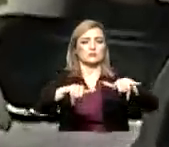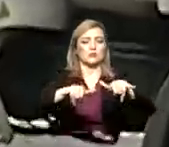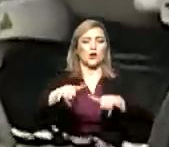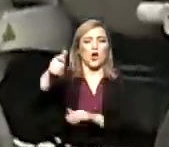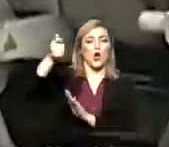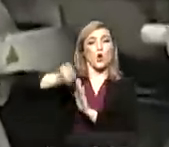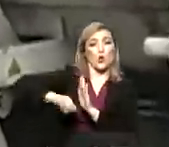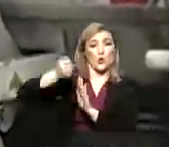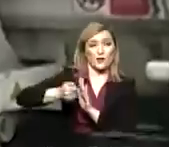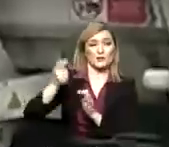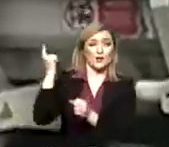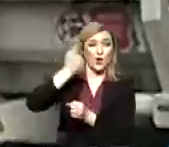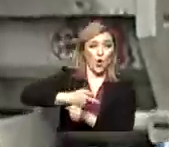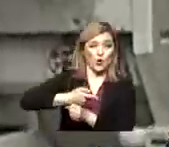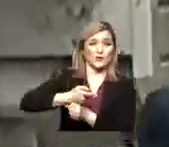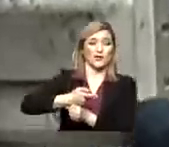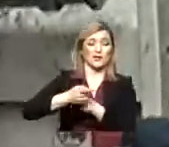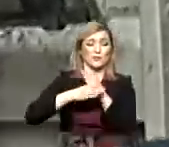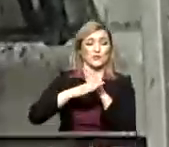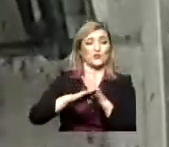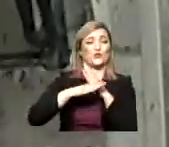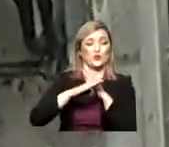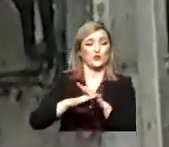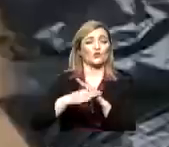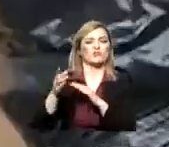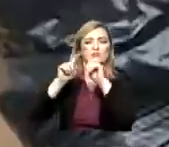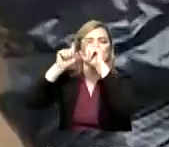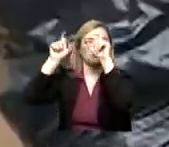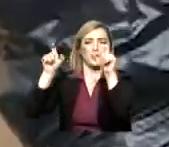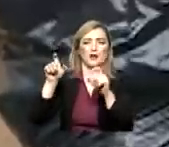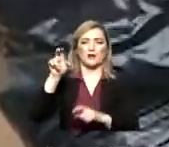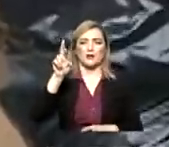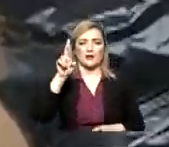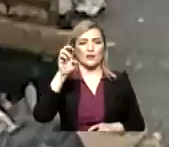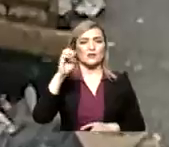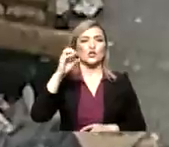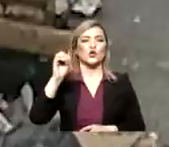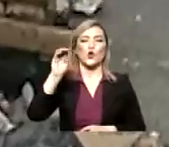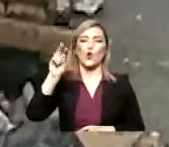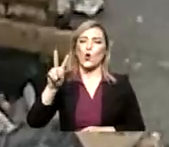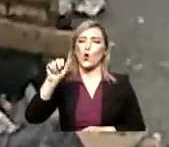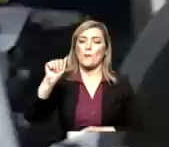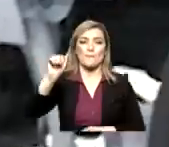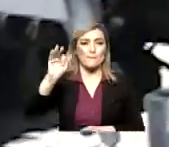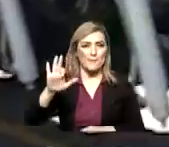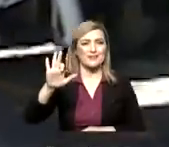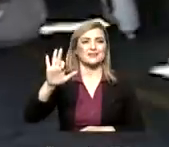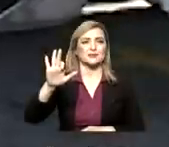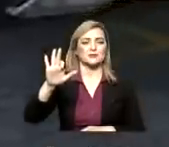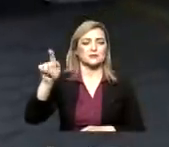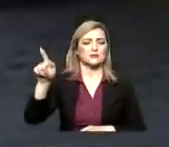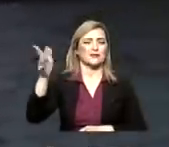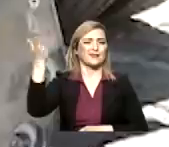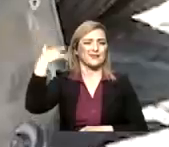un juez levante las medidas cautelares interpuestas por Recovac, que fue contratada por la administración anterior